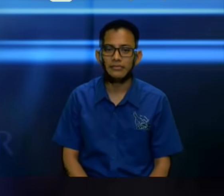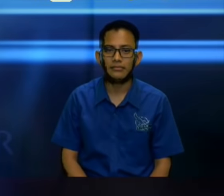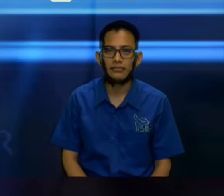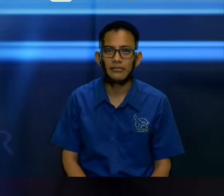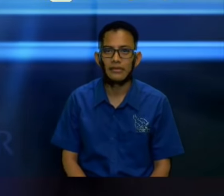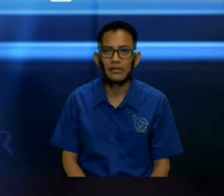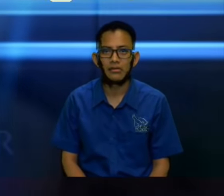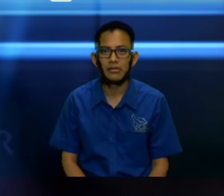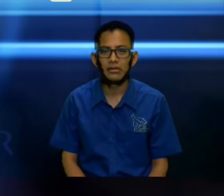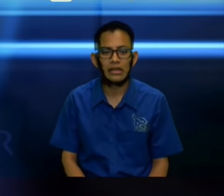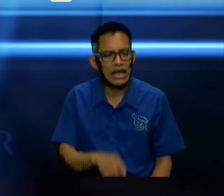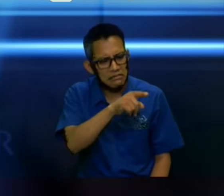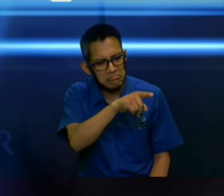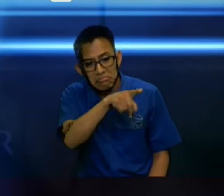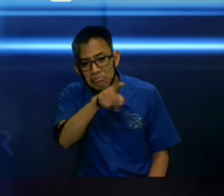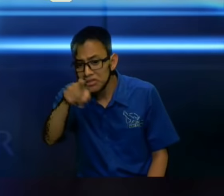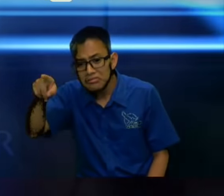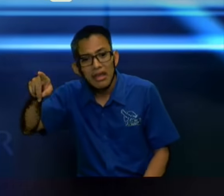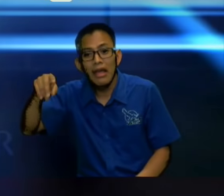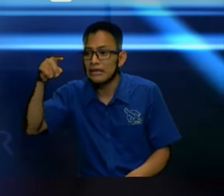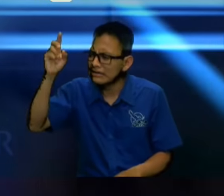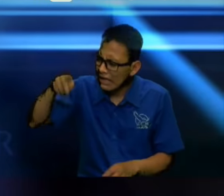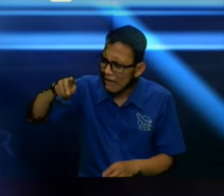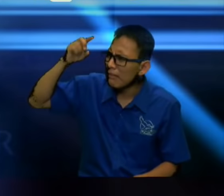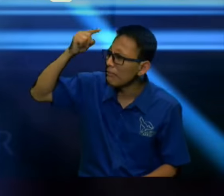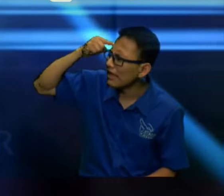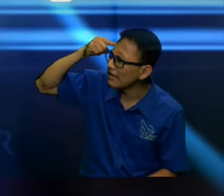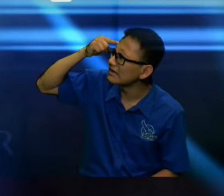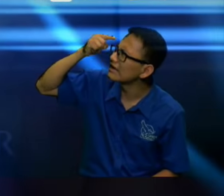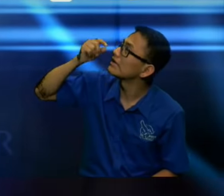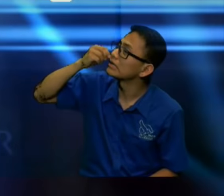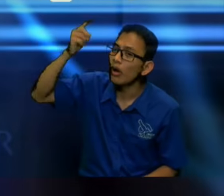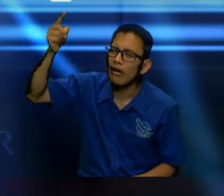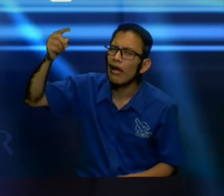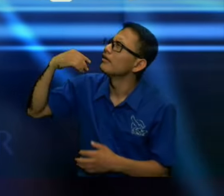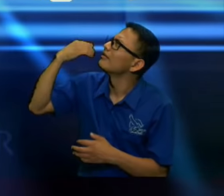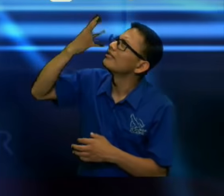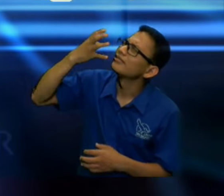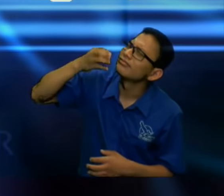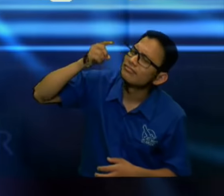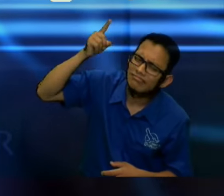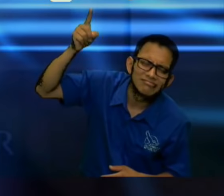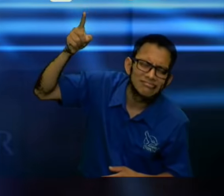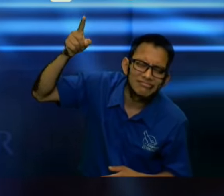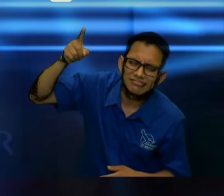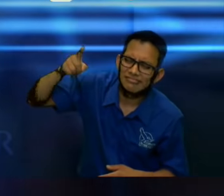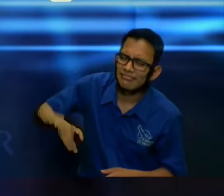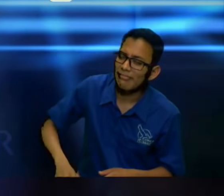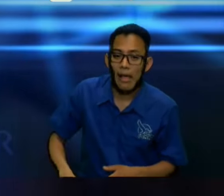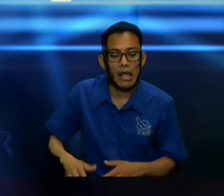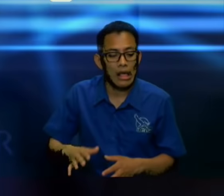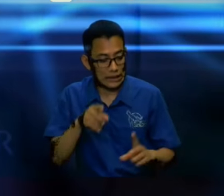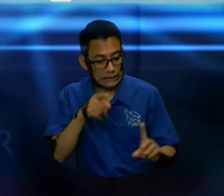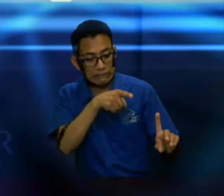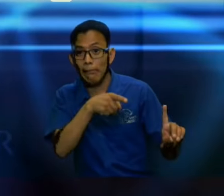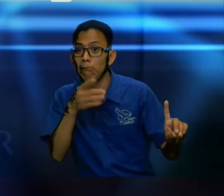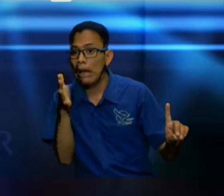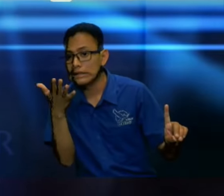Aquel que siempre está pensando en el Señor. Señor, qué lindo eres tú. Hermano, parece loco. Parece